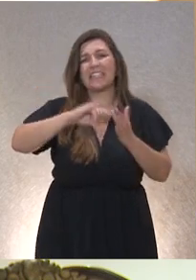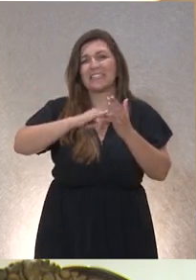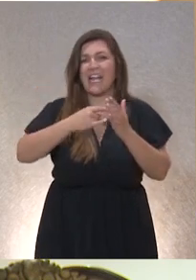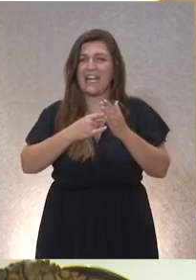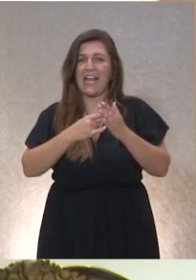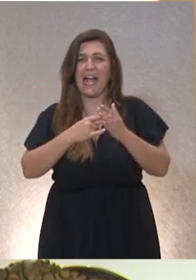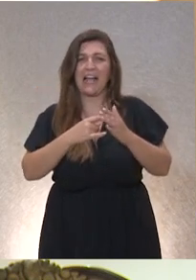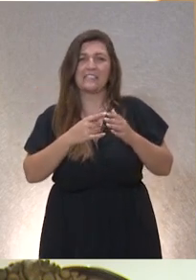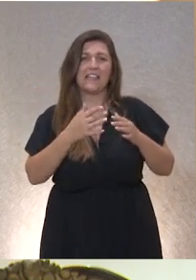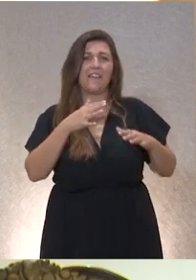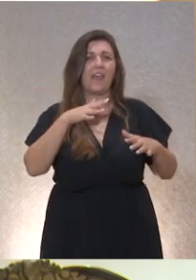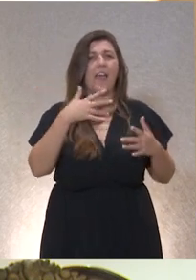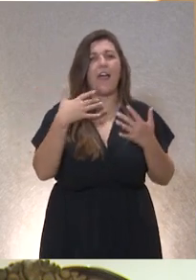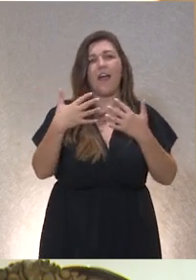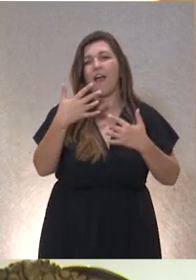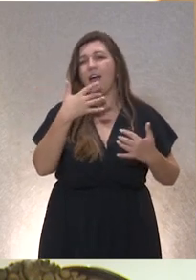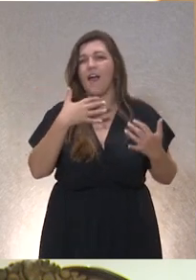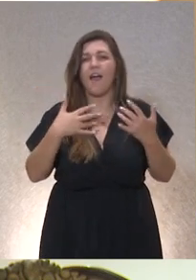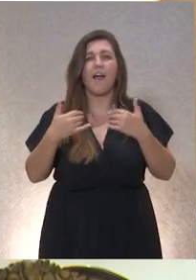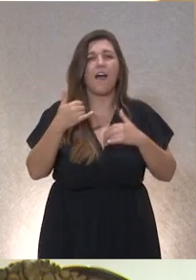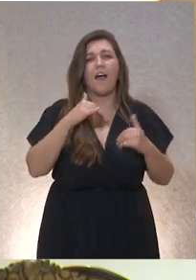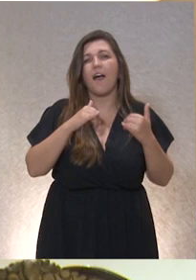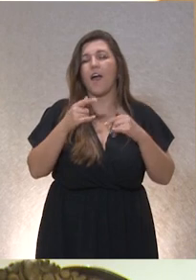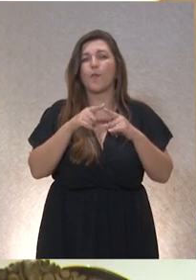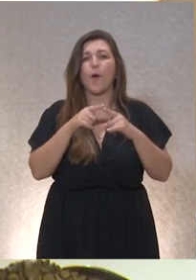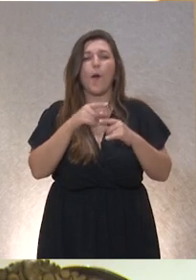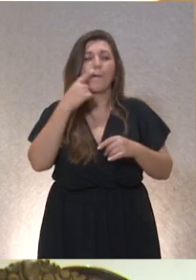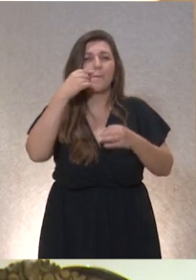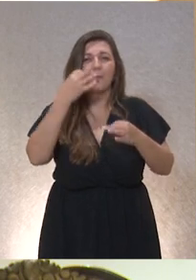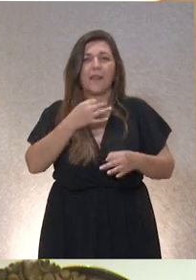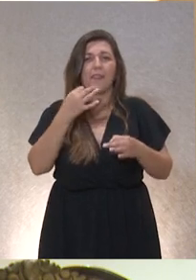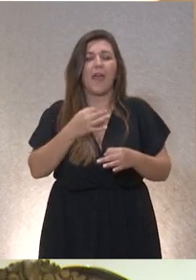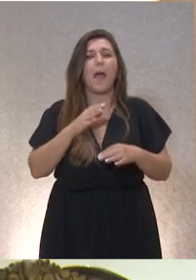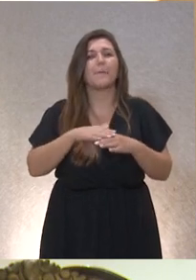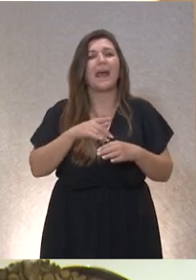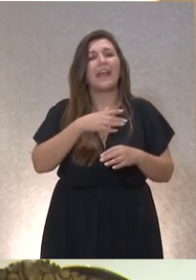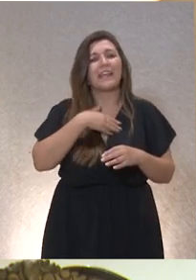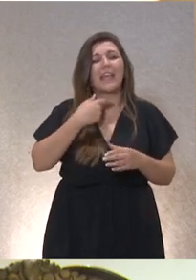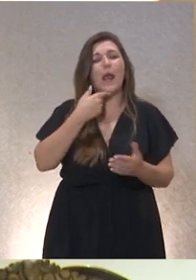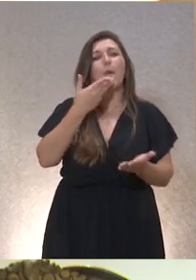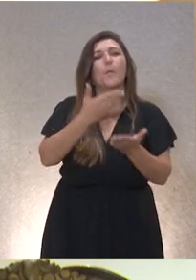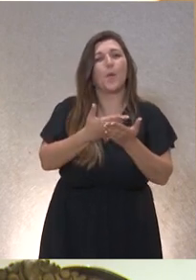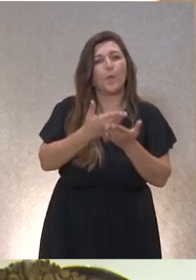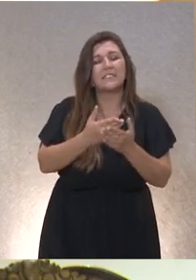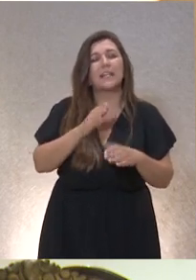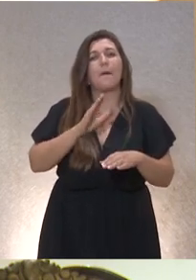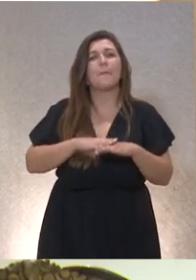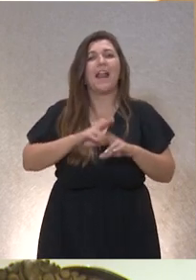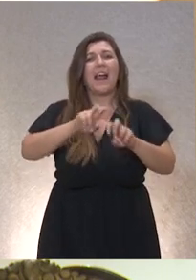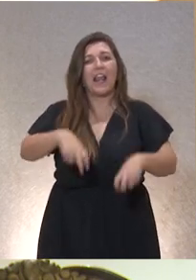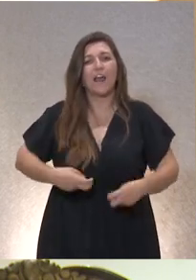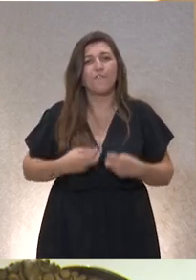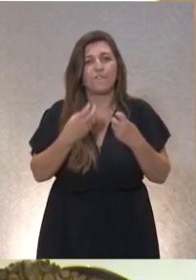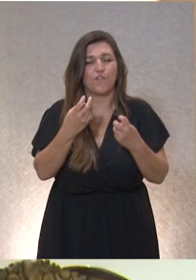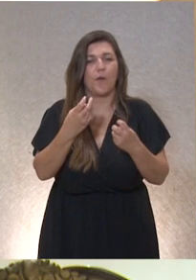manipulación de la verdad y avanza sugerencias y propuestas para reformar y reforzar los mecanismos